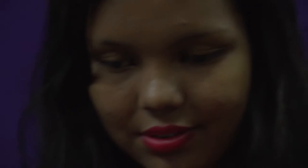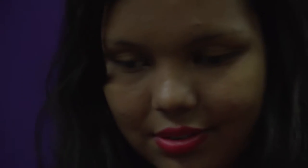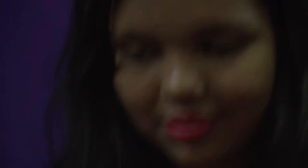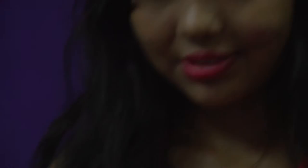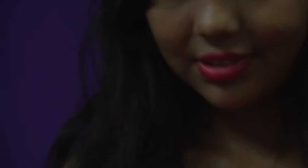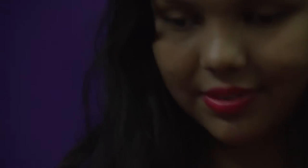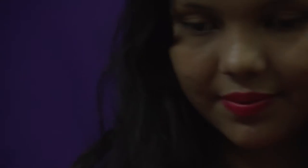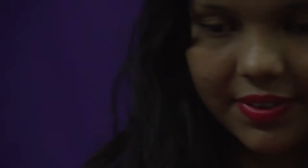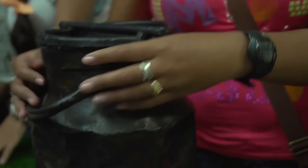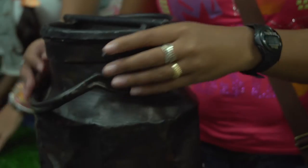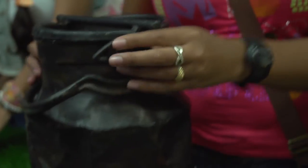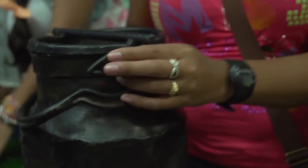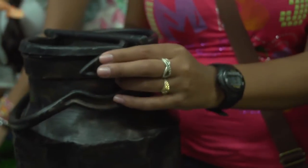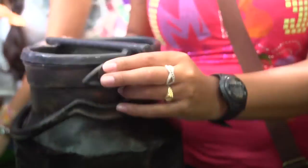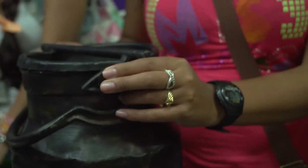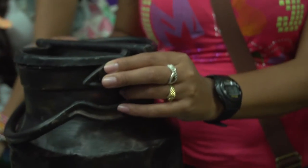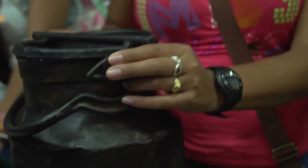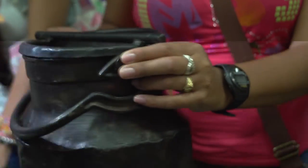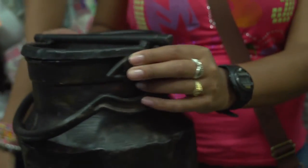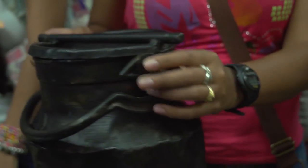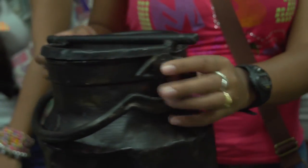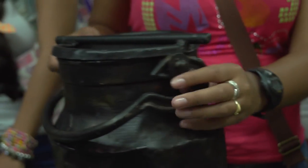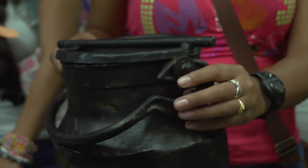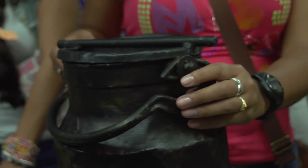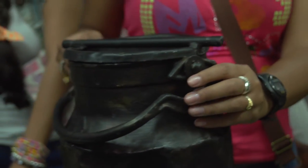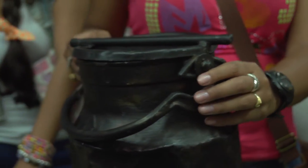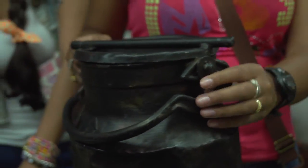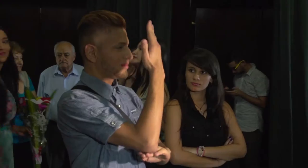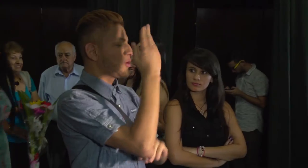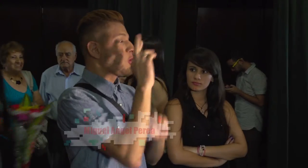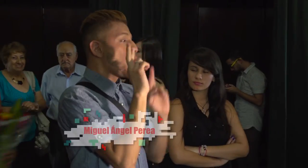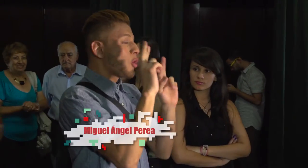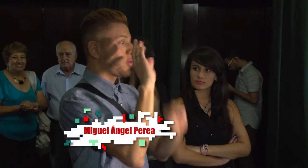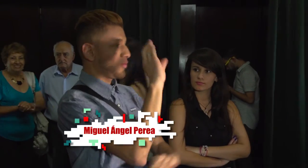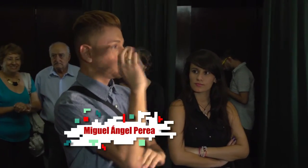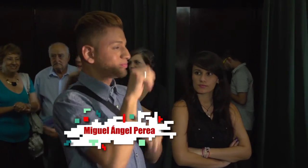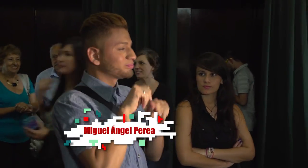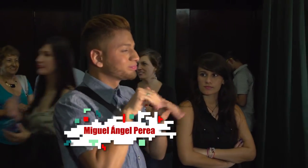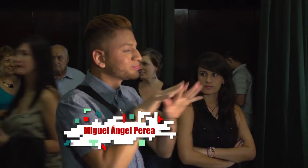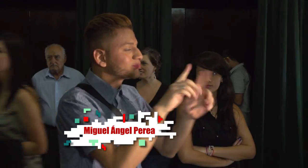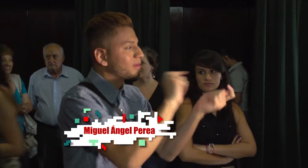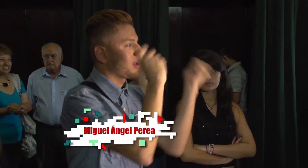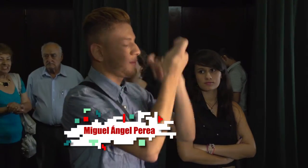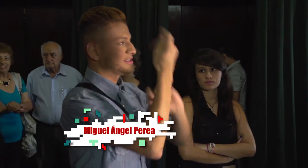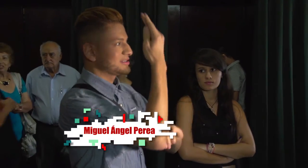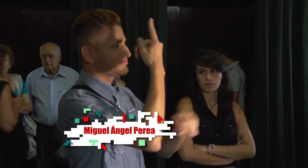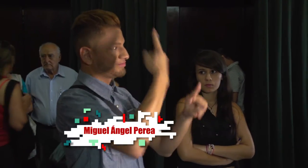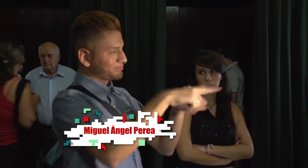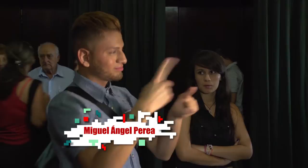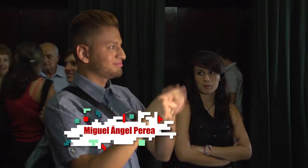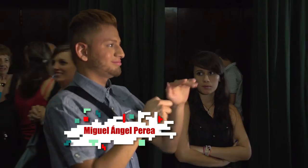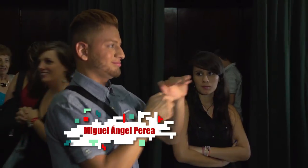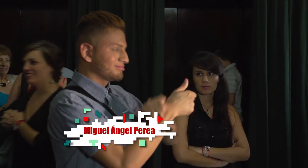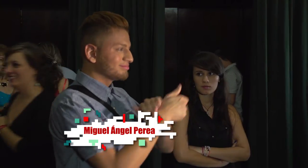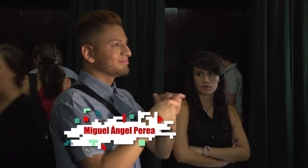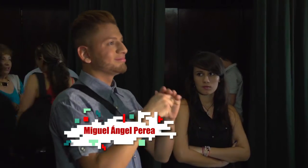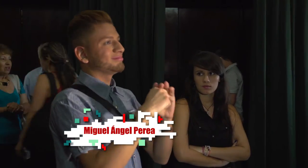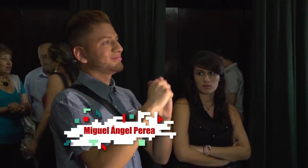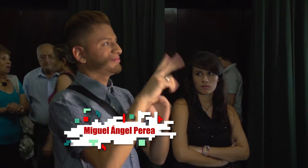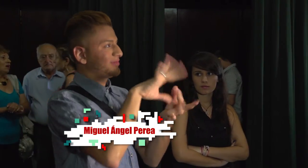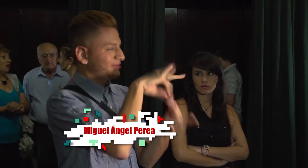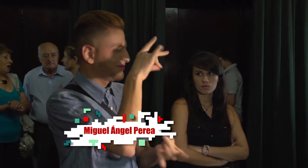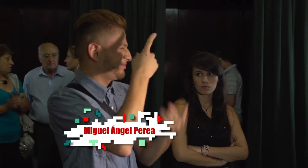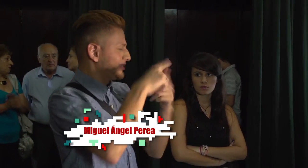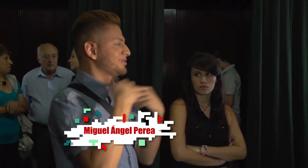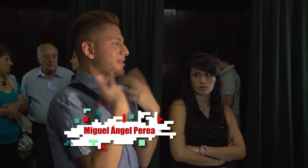Sería muy rico poder contar con películas hechas con población sorda. En este momento tenemos películas con interpretación. Qué bueno